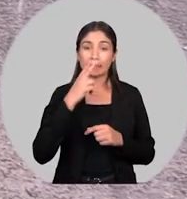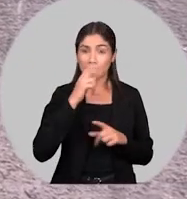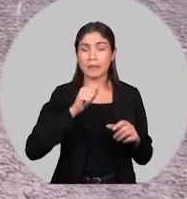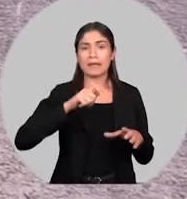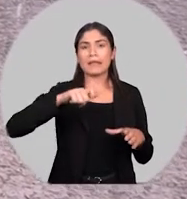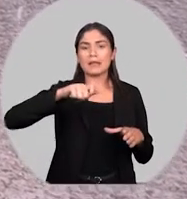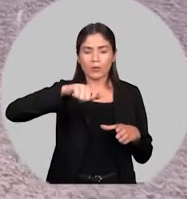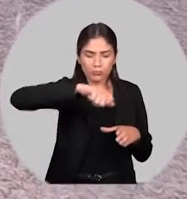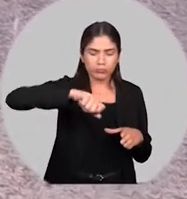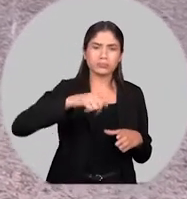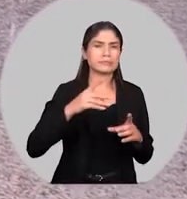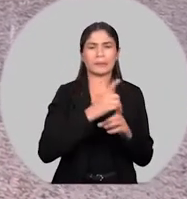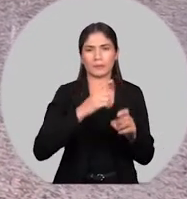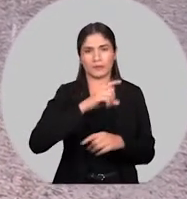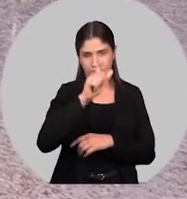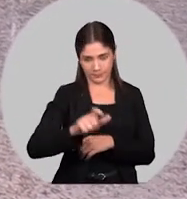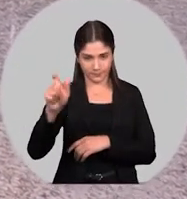un poco de limoncito,